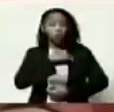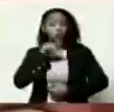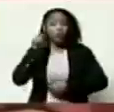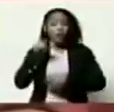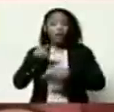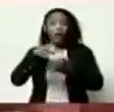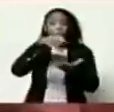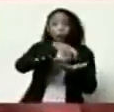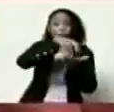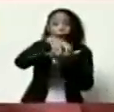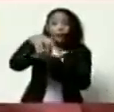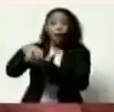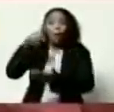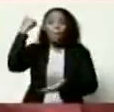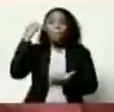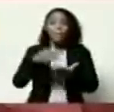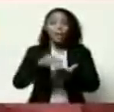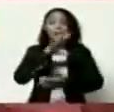regiones